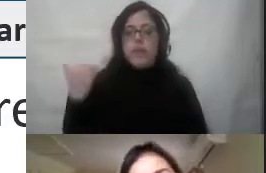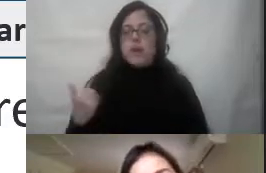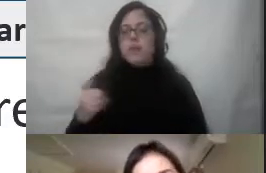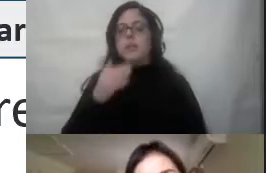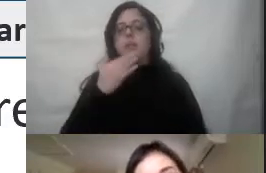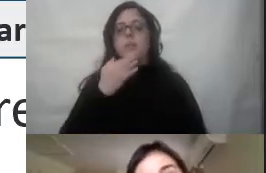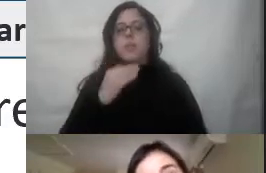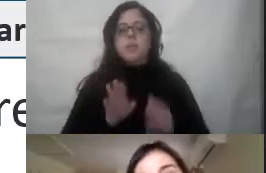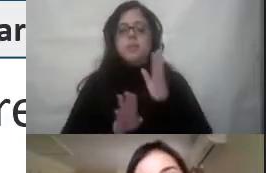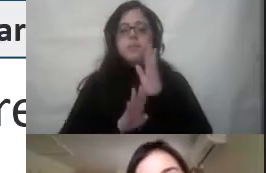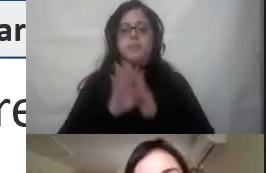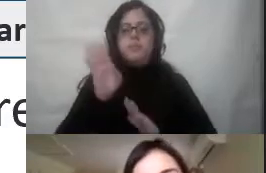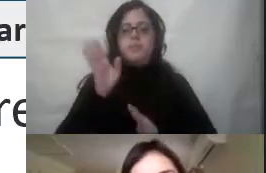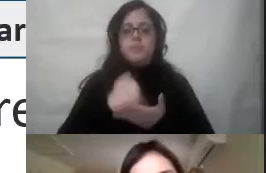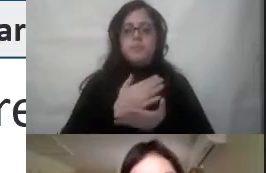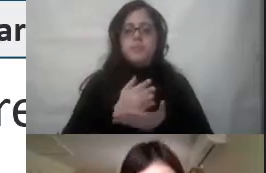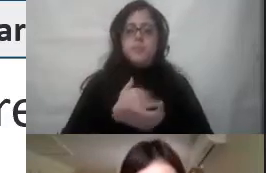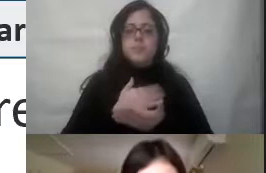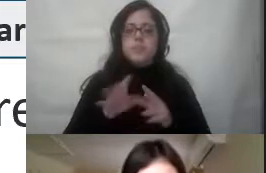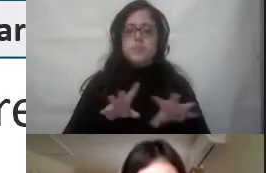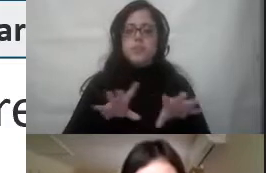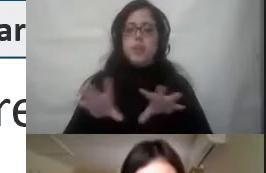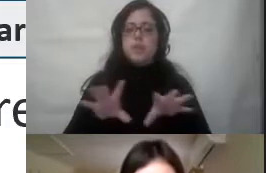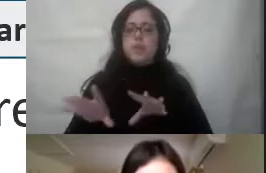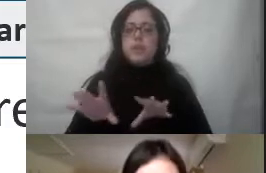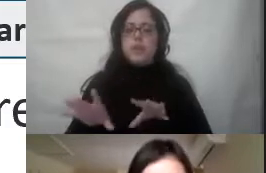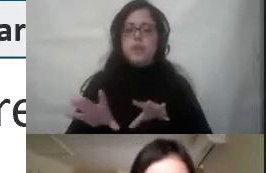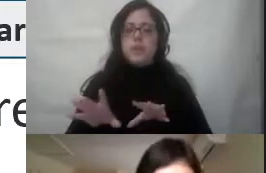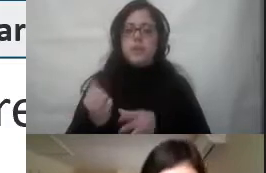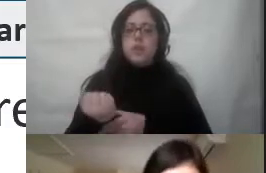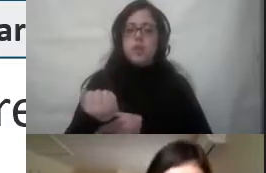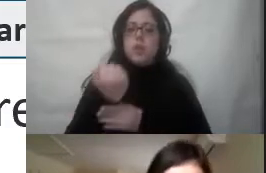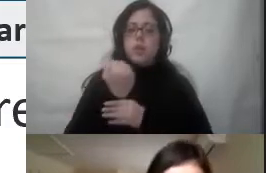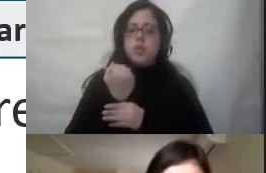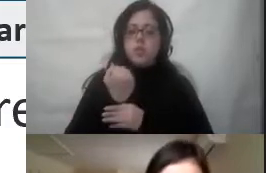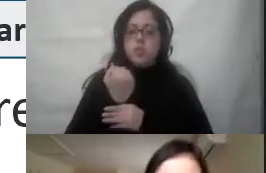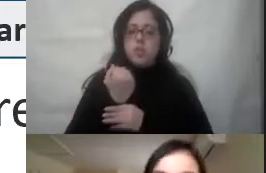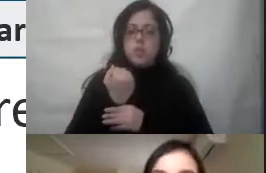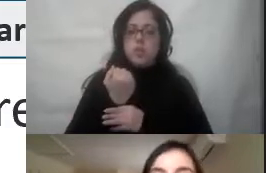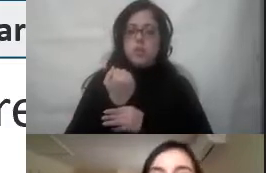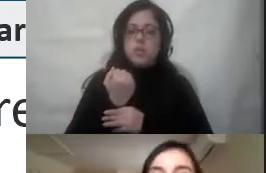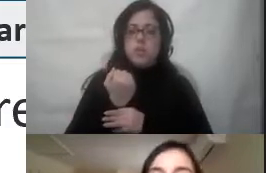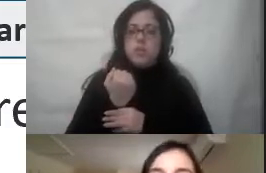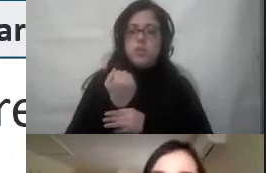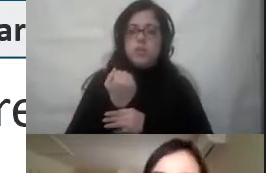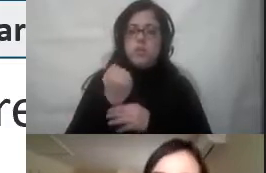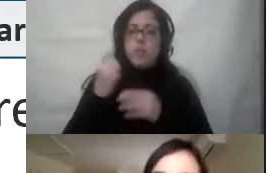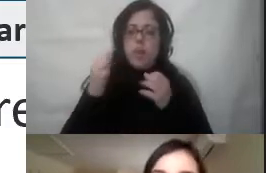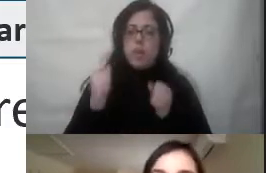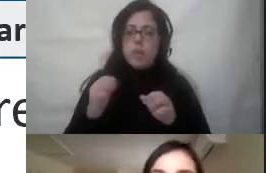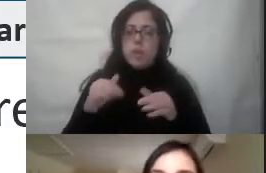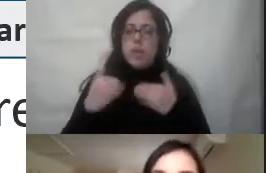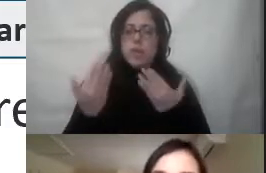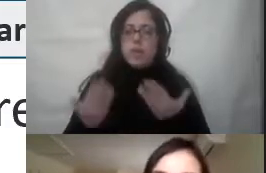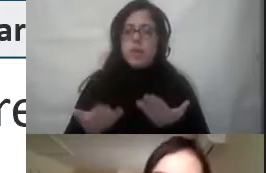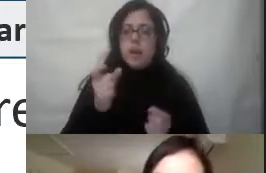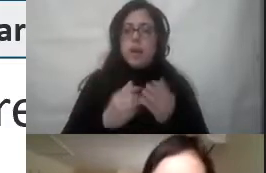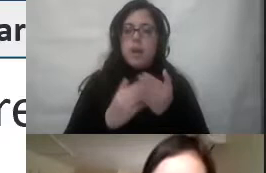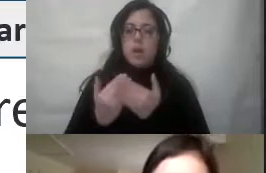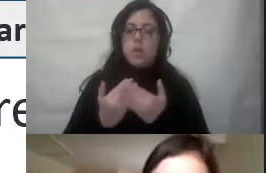desarrollar, planificar actividades que nos ayuden a poder entregar a los estudiantes el